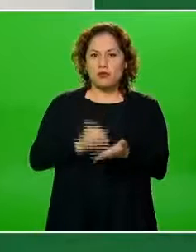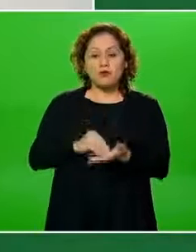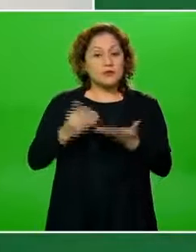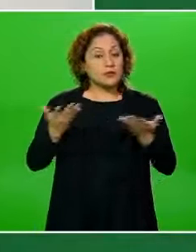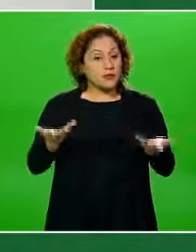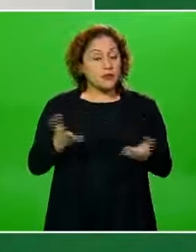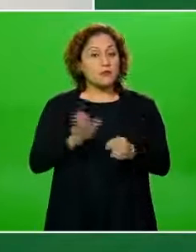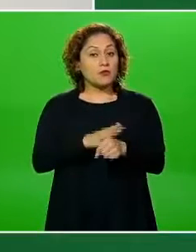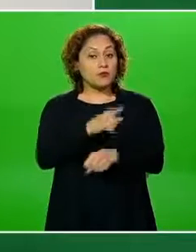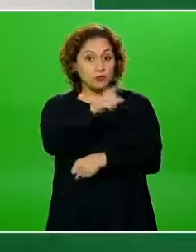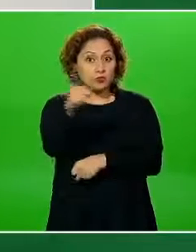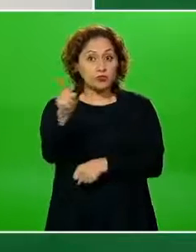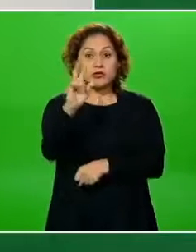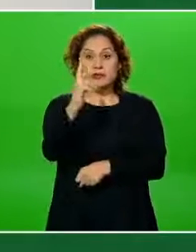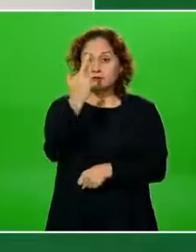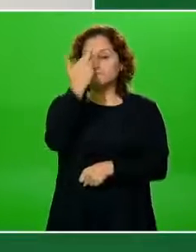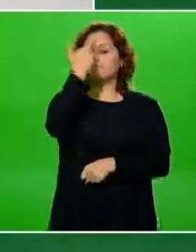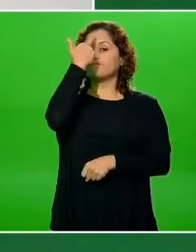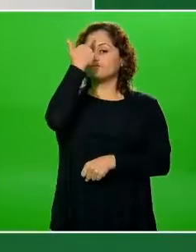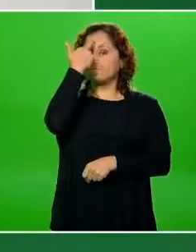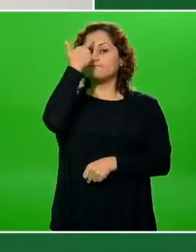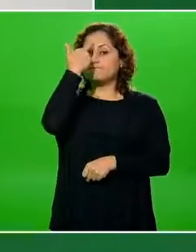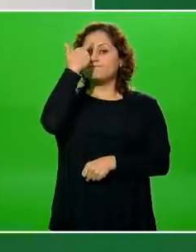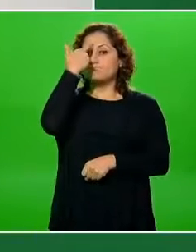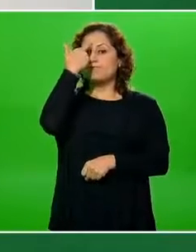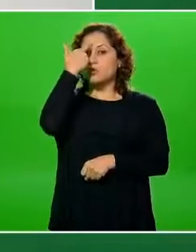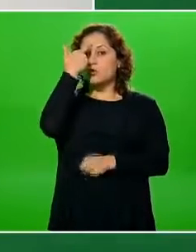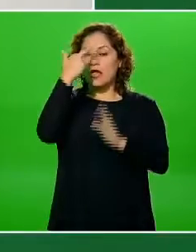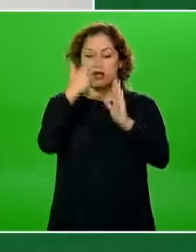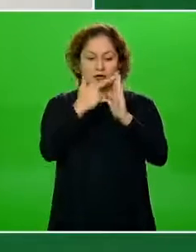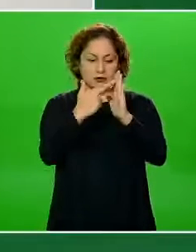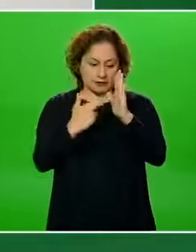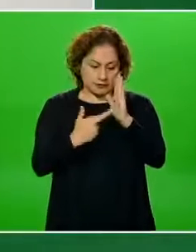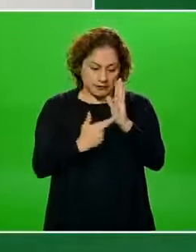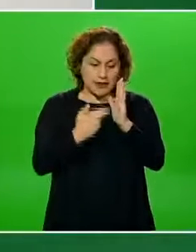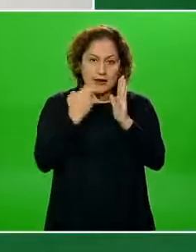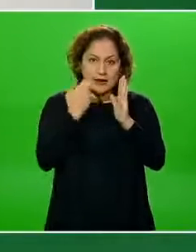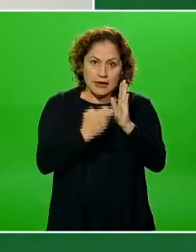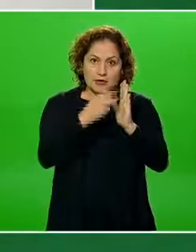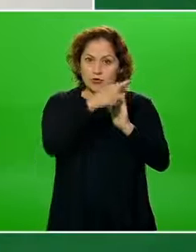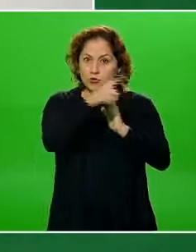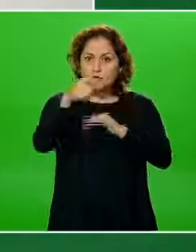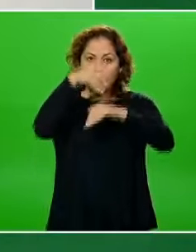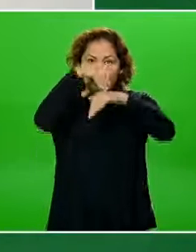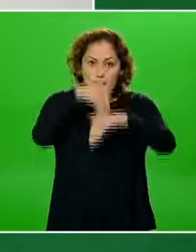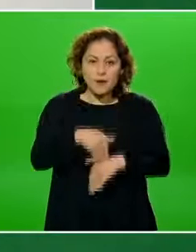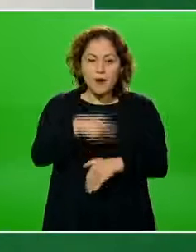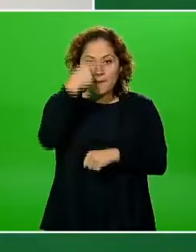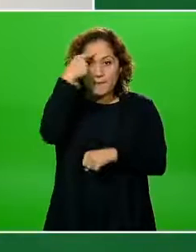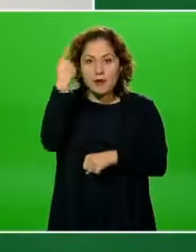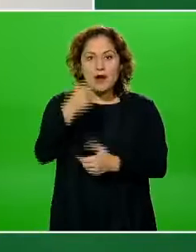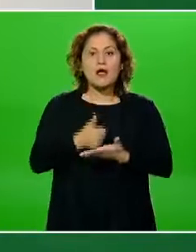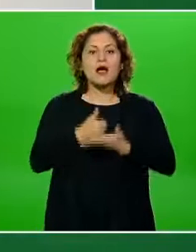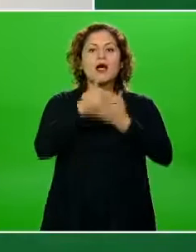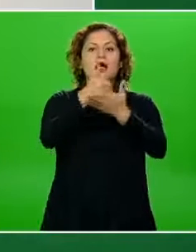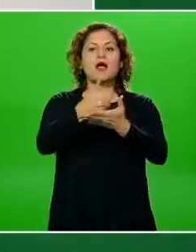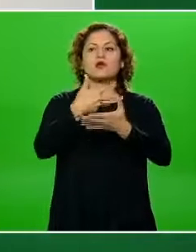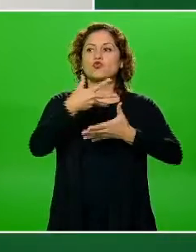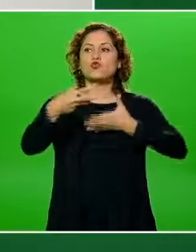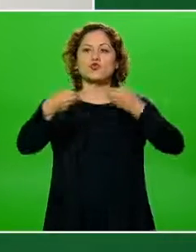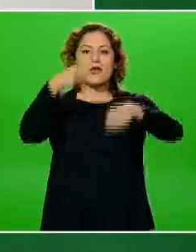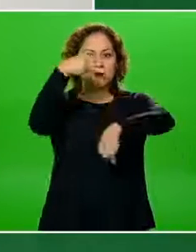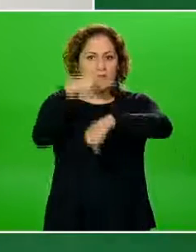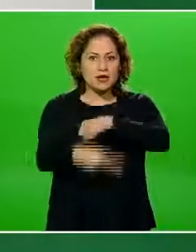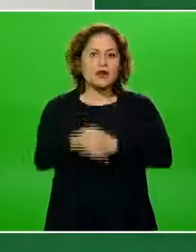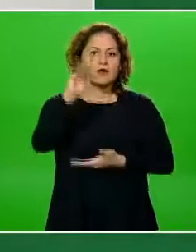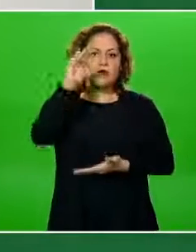entonces recordar nuestras medidas básicas, ¿verdad?, para disminuir el riesgo de la población. Es importante